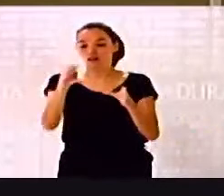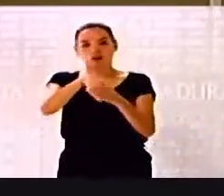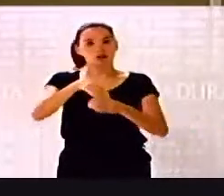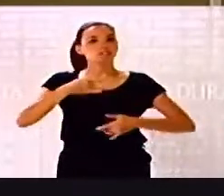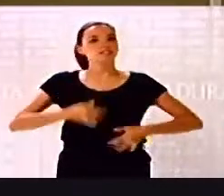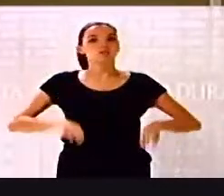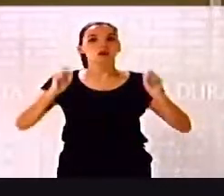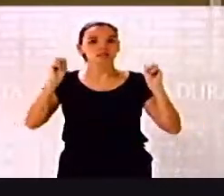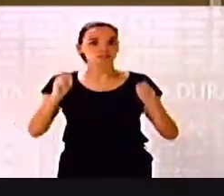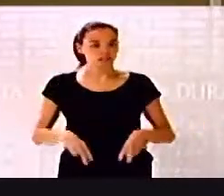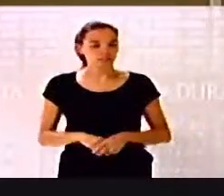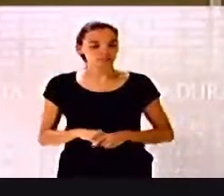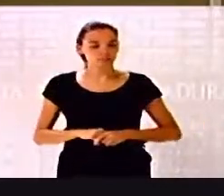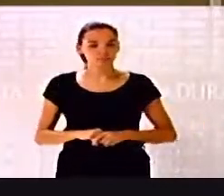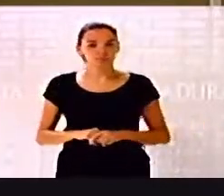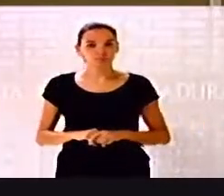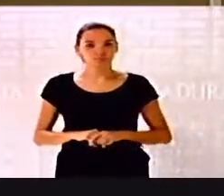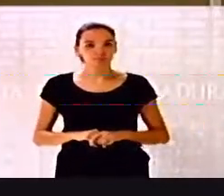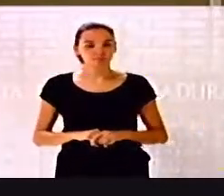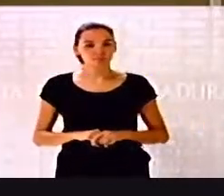asintomáticos,